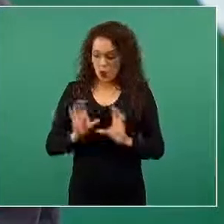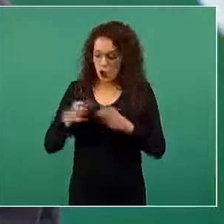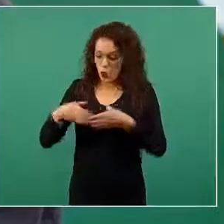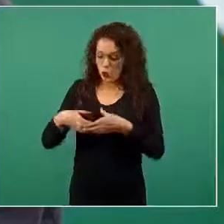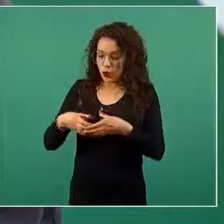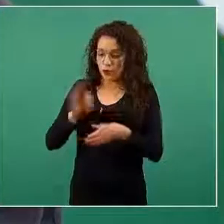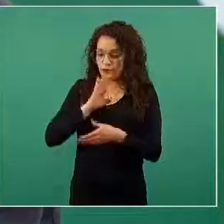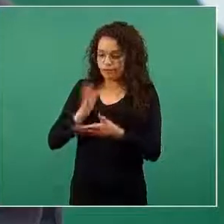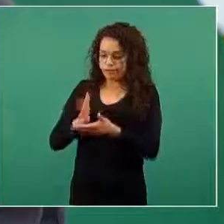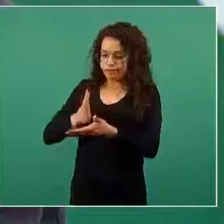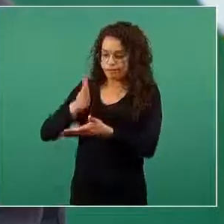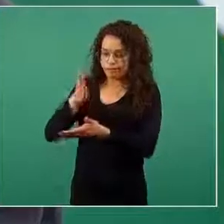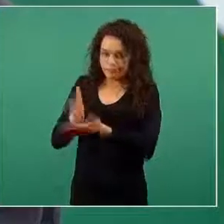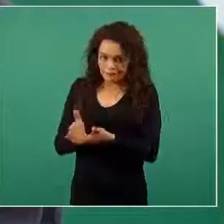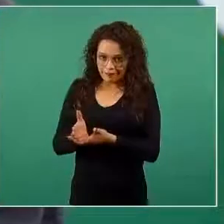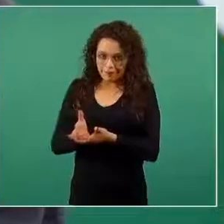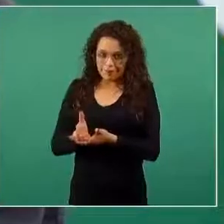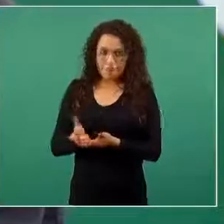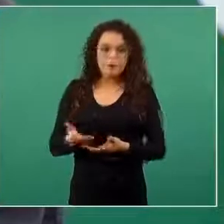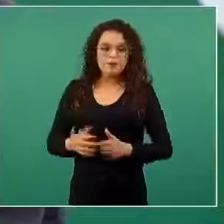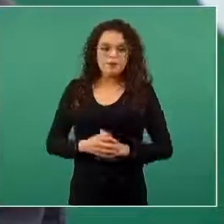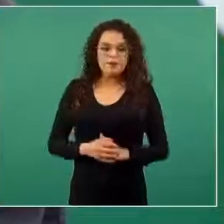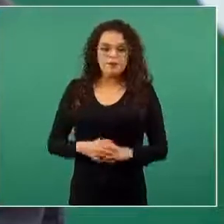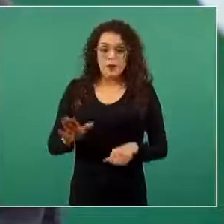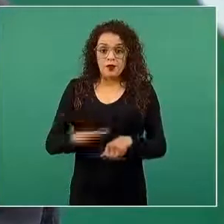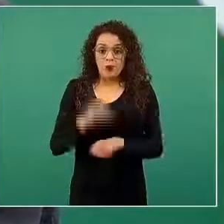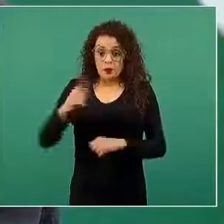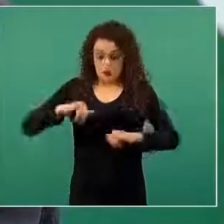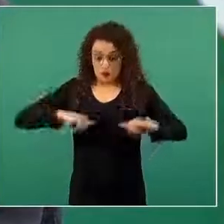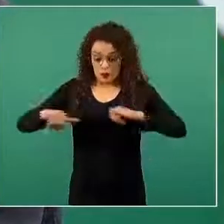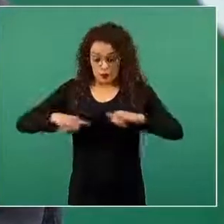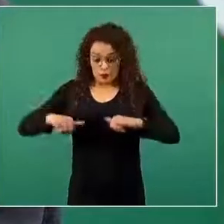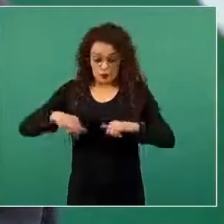comunidades. Nuestra distribución geográfica